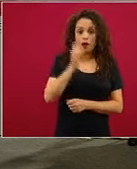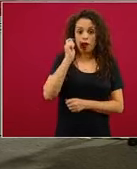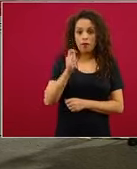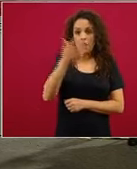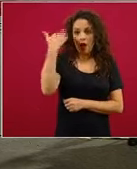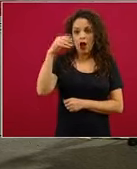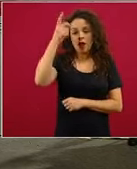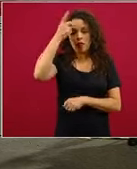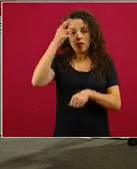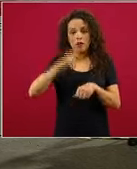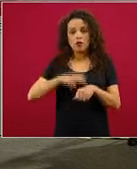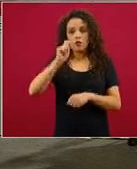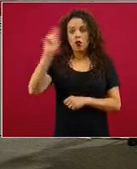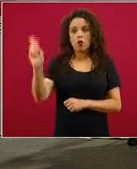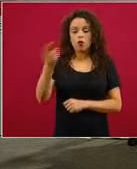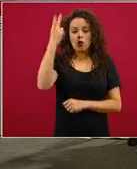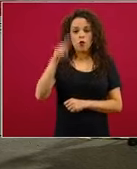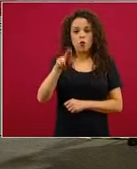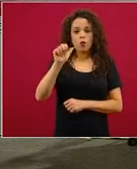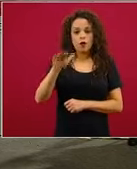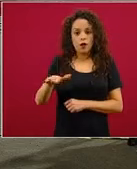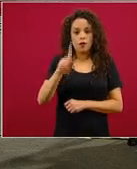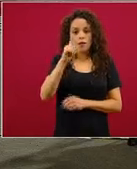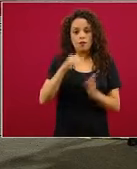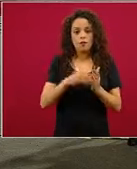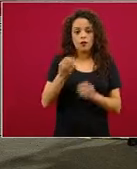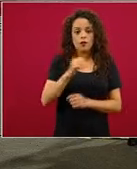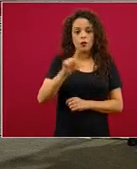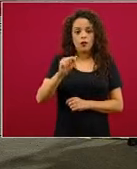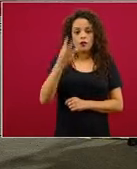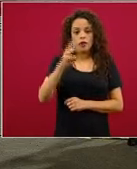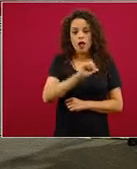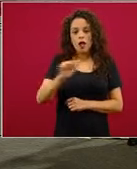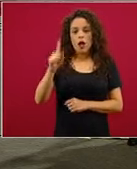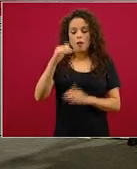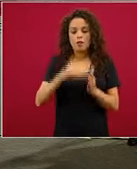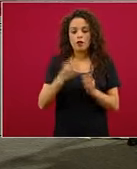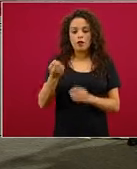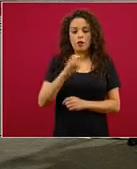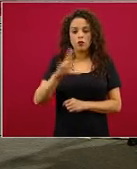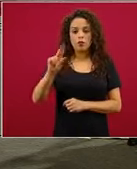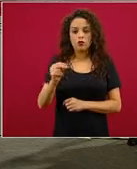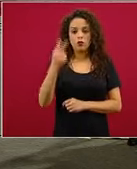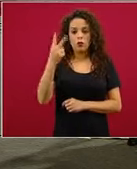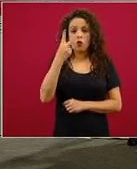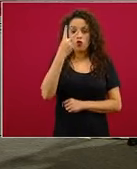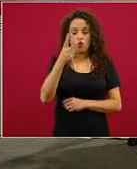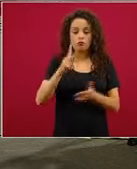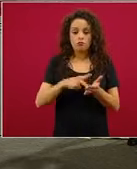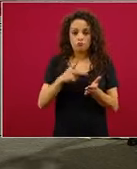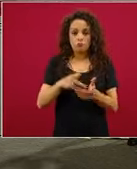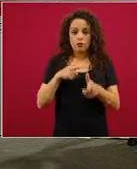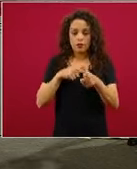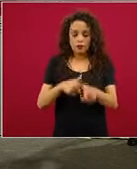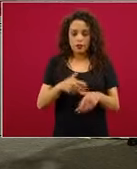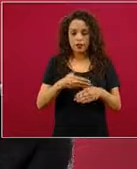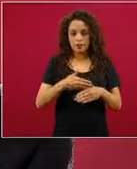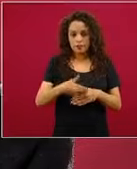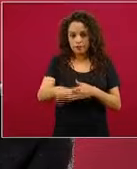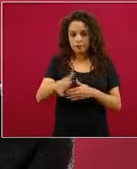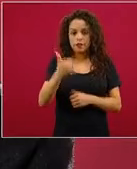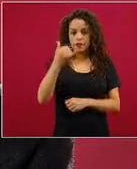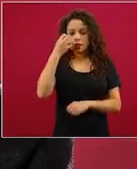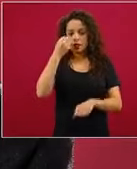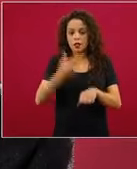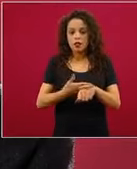Nacional Autónoma de México en el periodo 1973 a 1981, 2 periodos consecutivos, y fue secretario